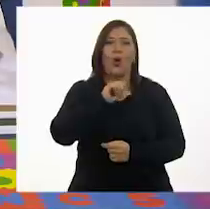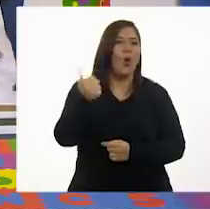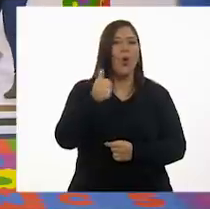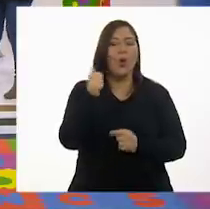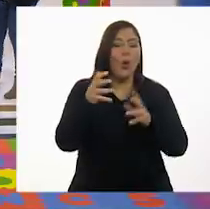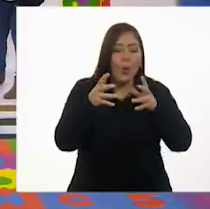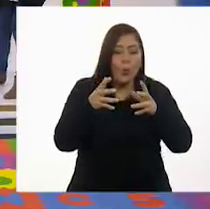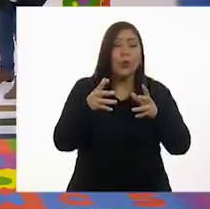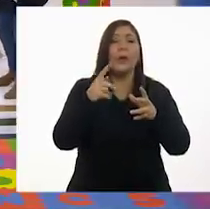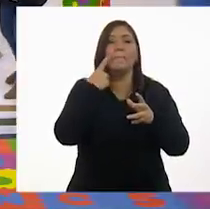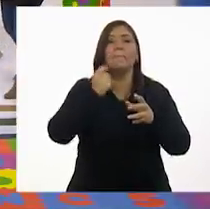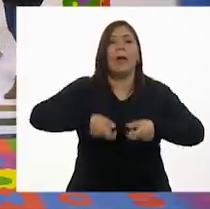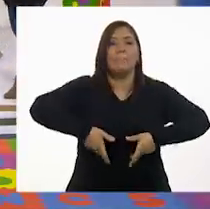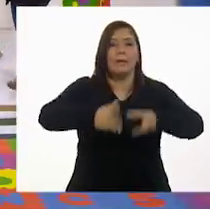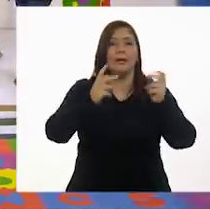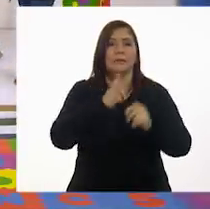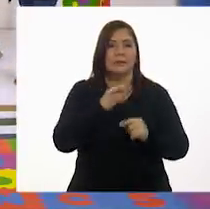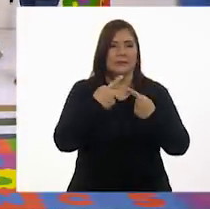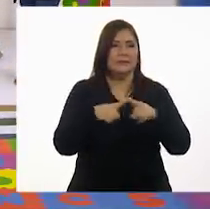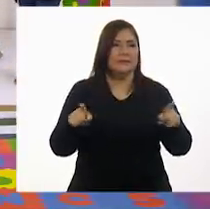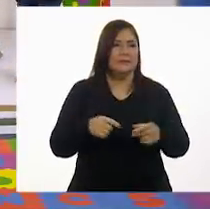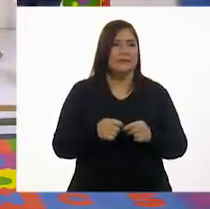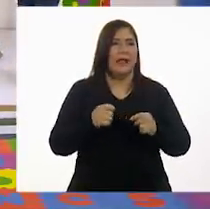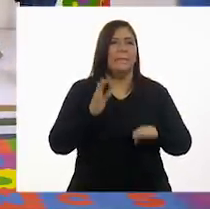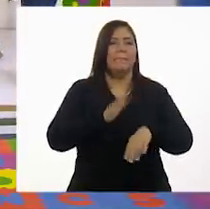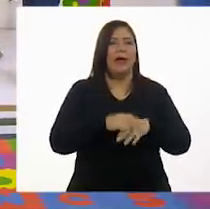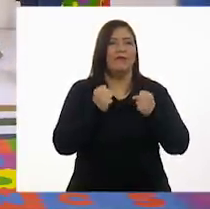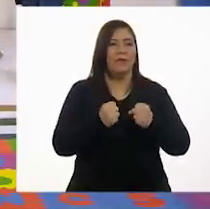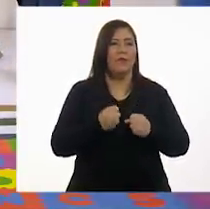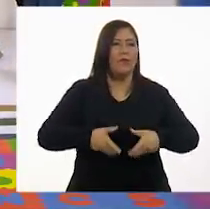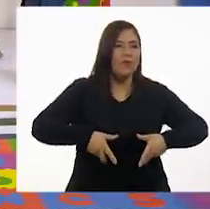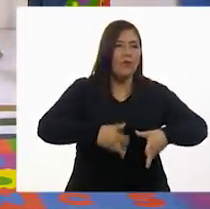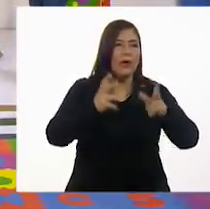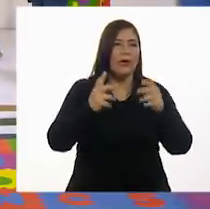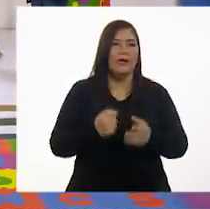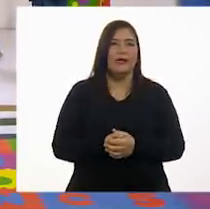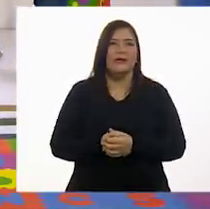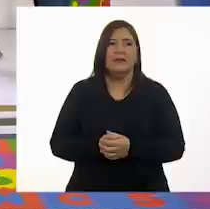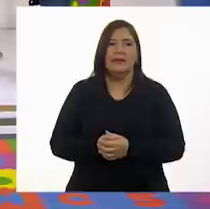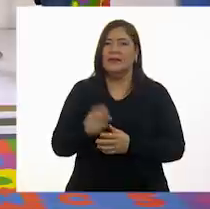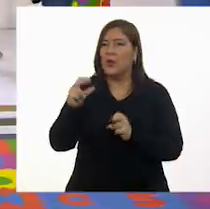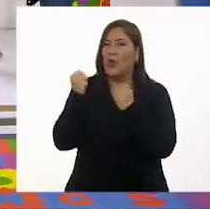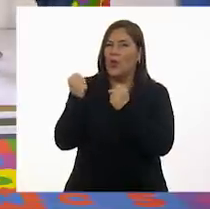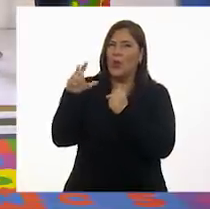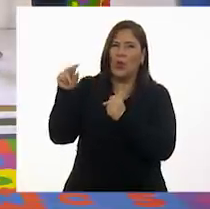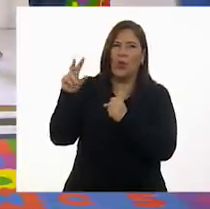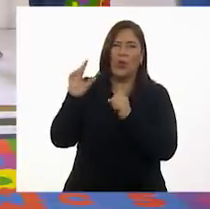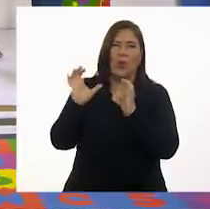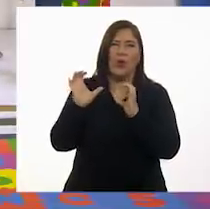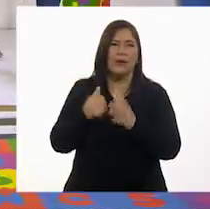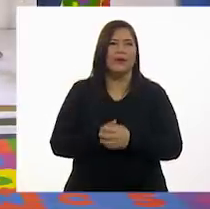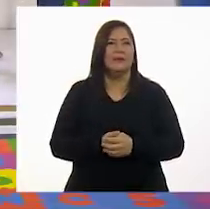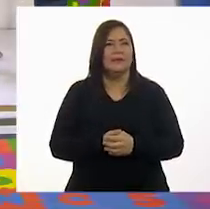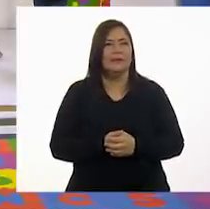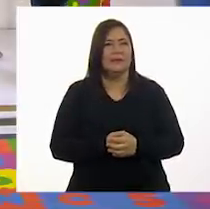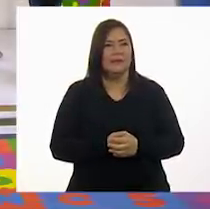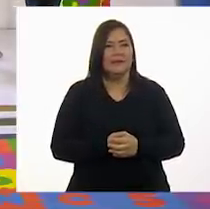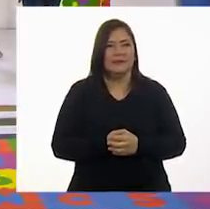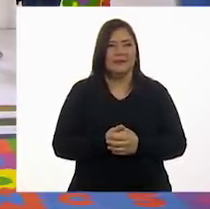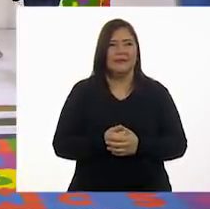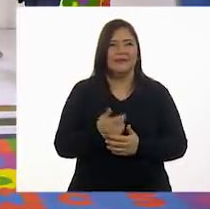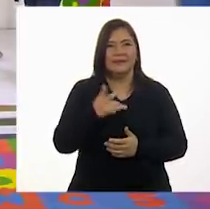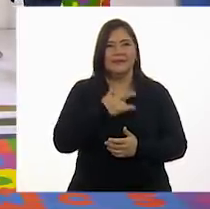sóplale para que salga fuerte, uno diferente. Fuerte, más fuerte. Más fuerte. Ay, ay, no, ay, no, no, espérense, no tan fuerte, ay, no tan fuerte. Ay, ay, ay, porque se siente hasta frío,